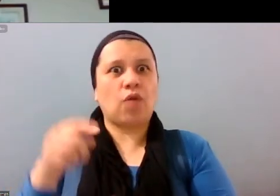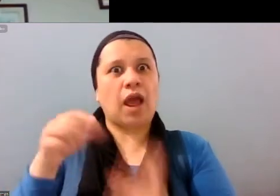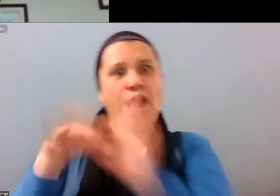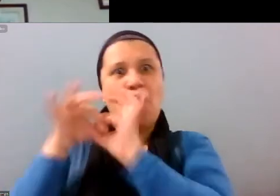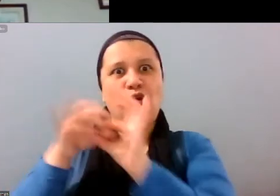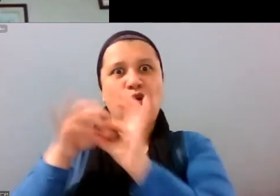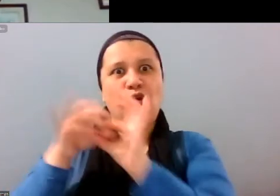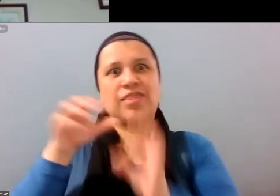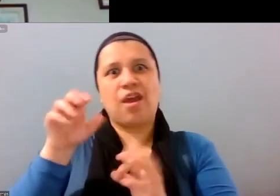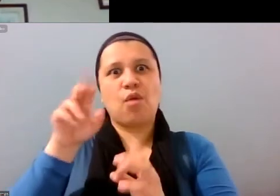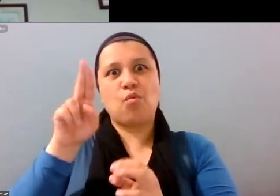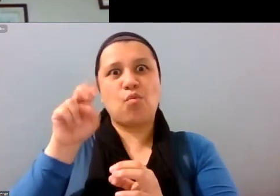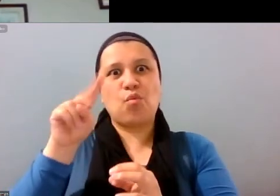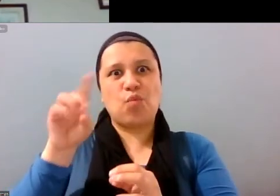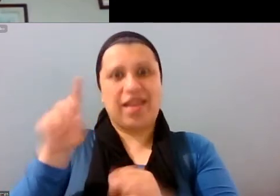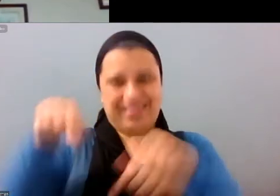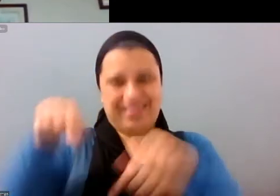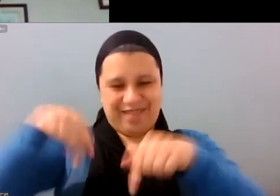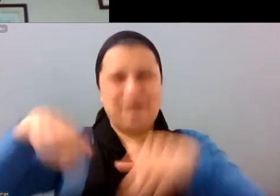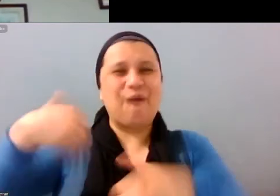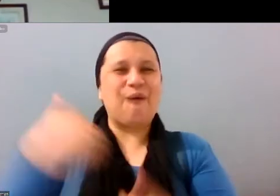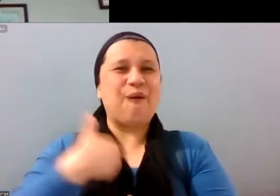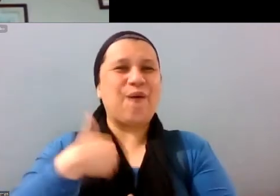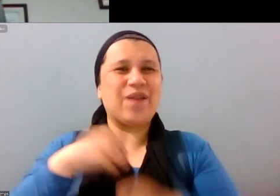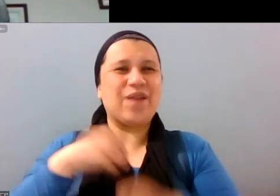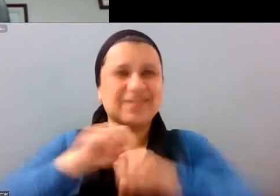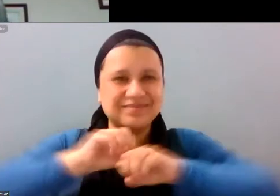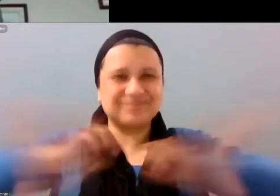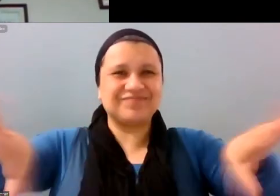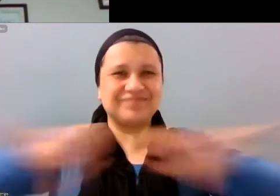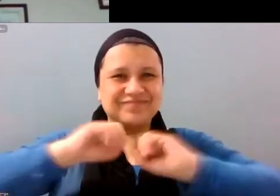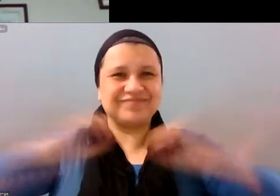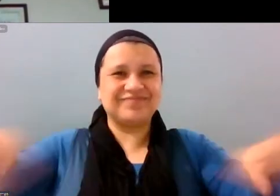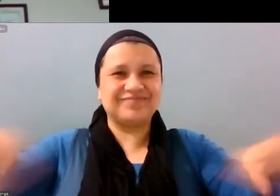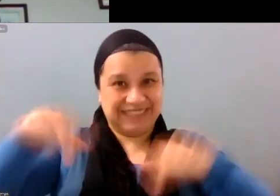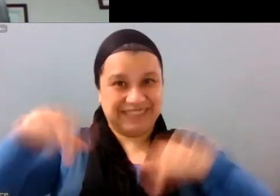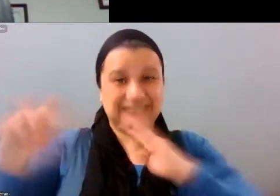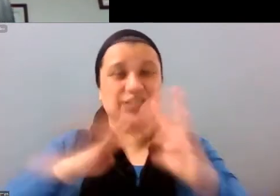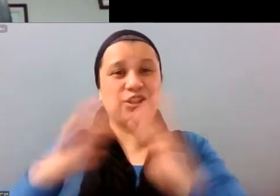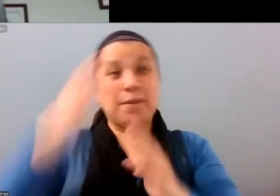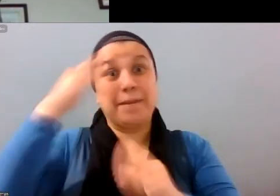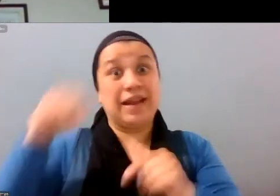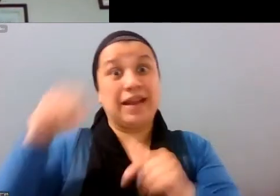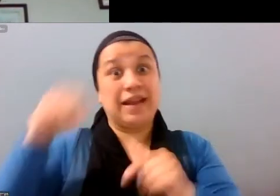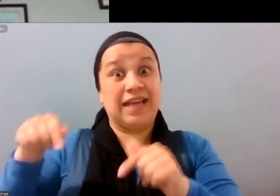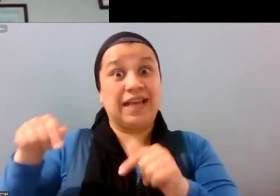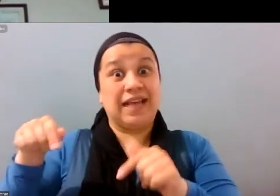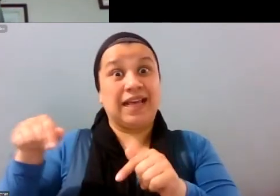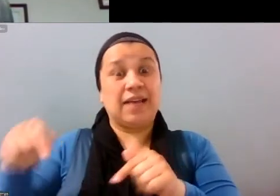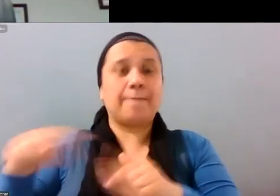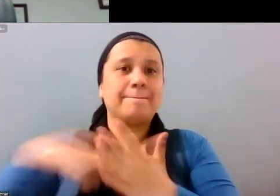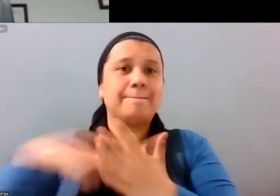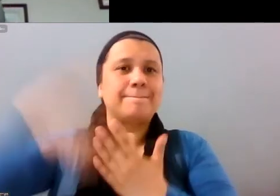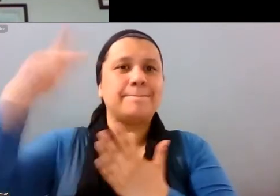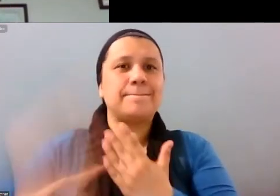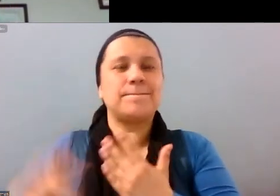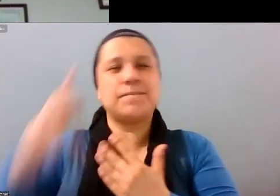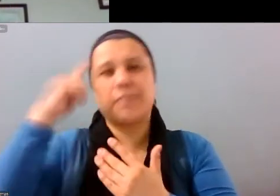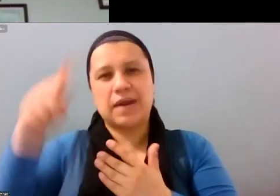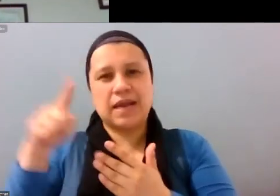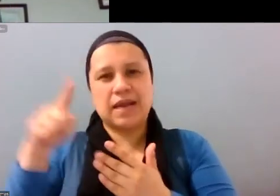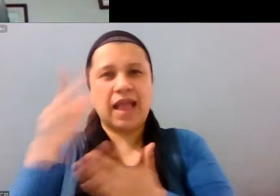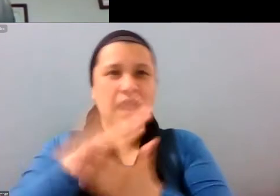retransmitir este conversatorio para producir una serie de programas dirigidos a algunos a docentes